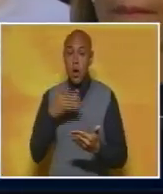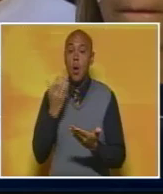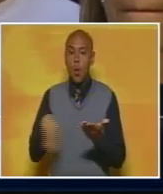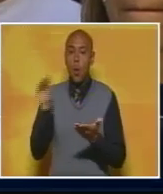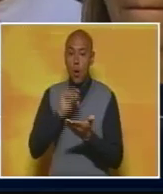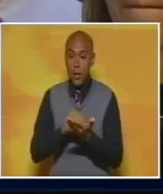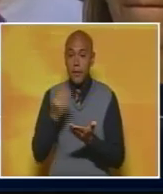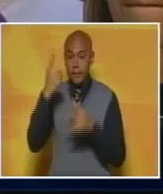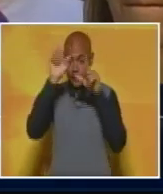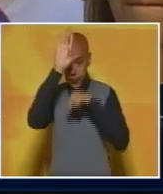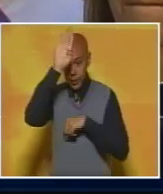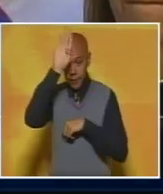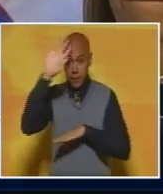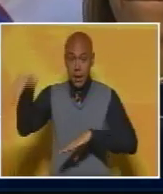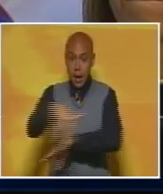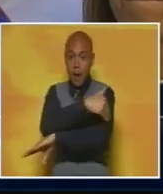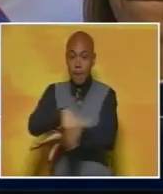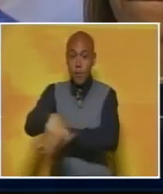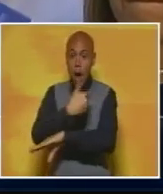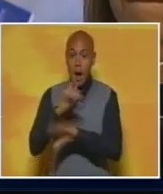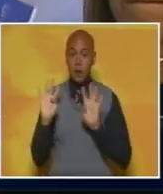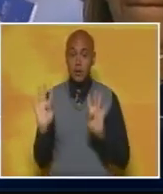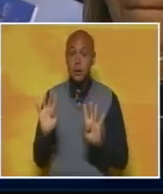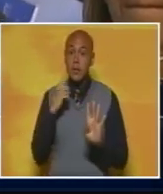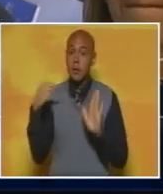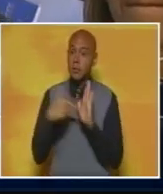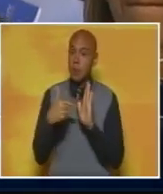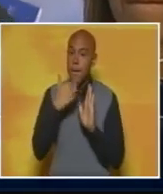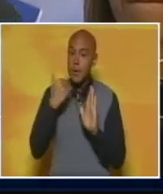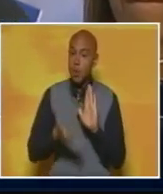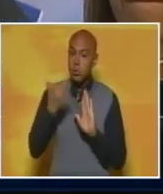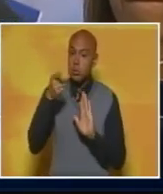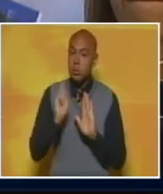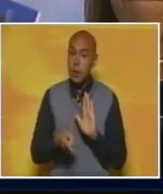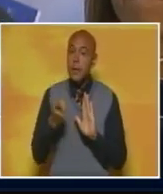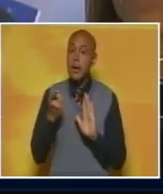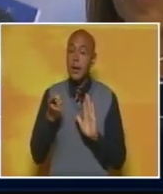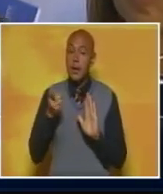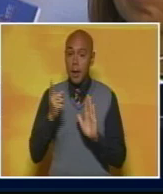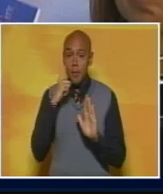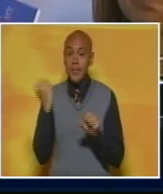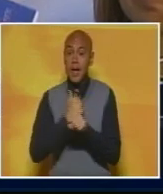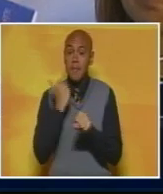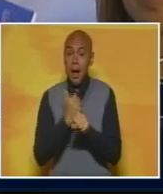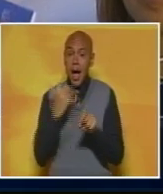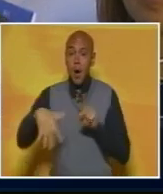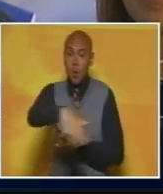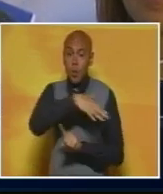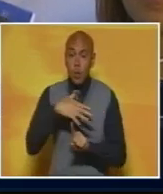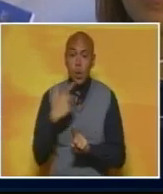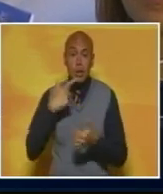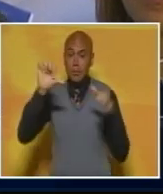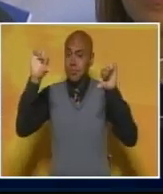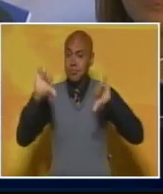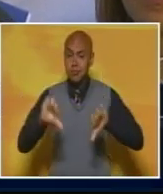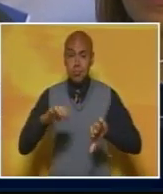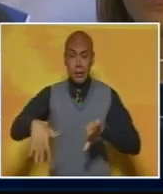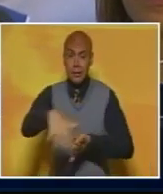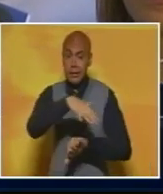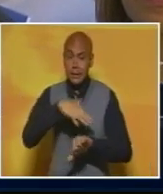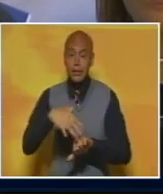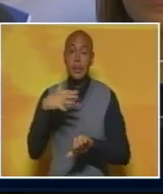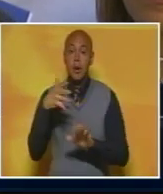calle. Y no solamente por reivindicaciones salariales, sino también por las condiciones tan graves que en este momento